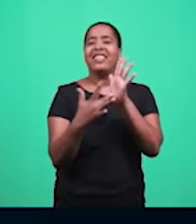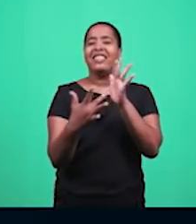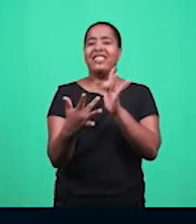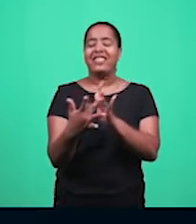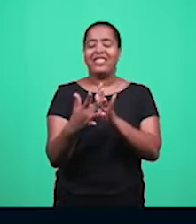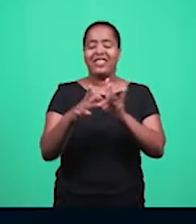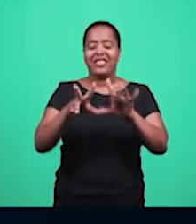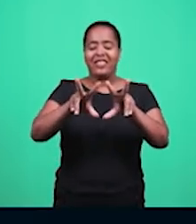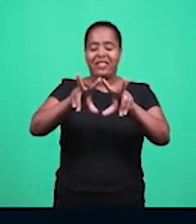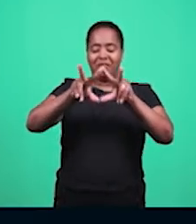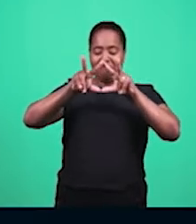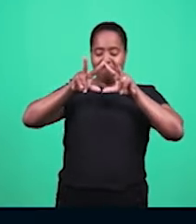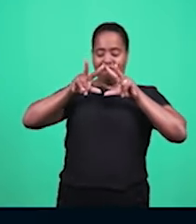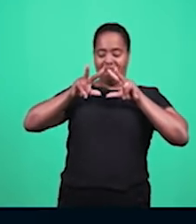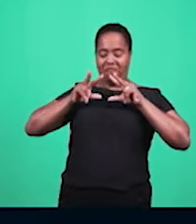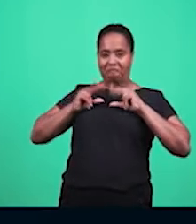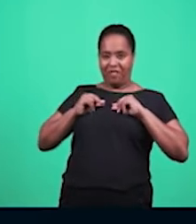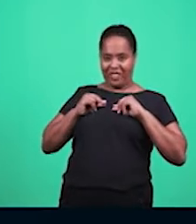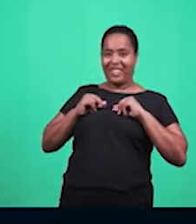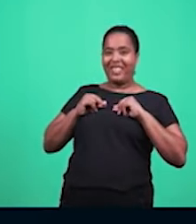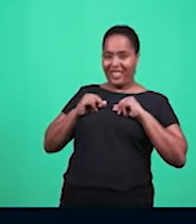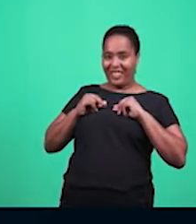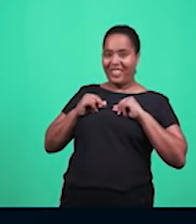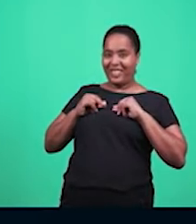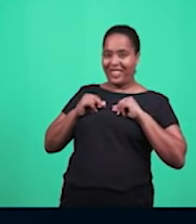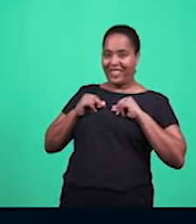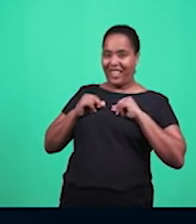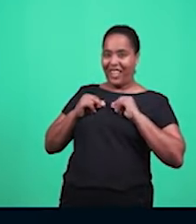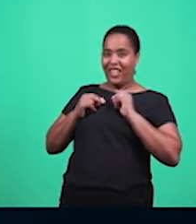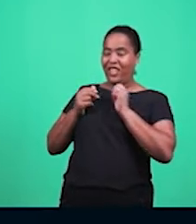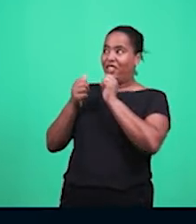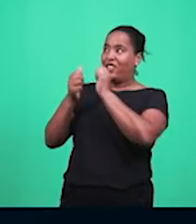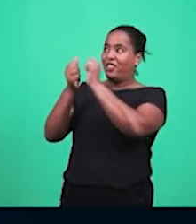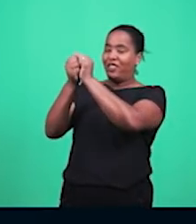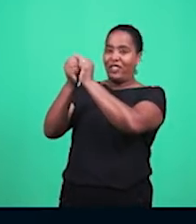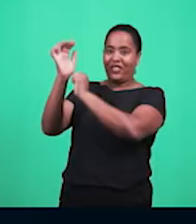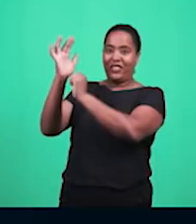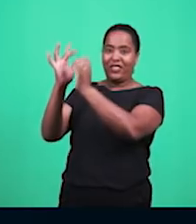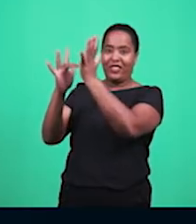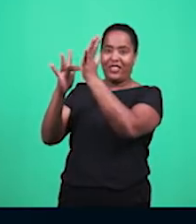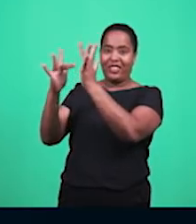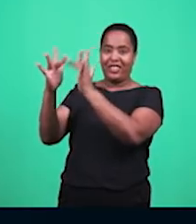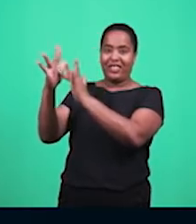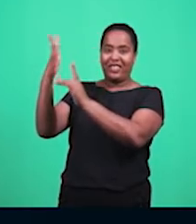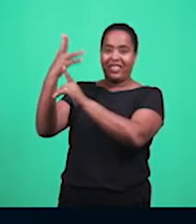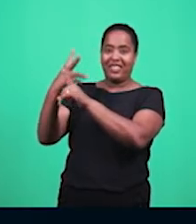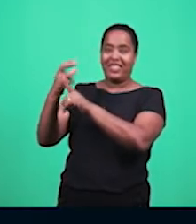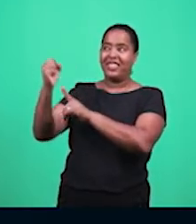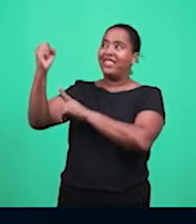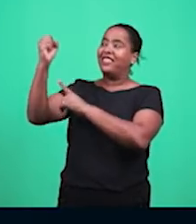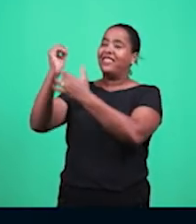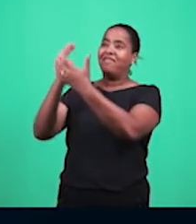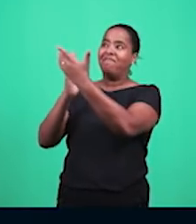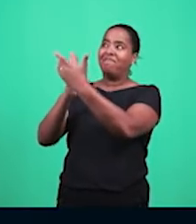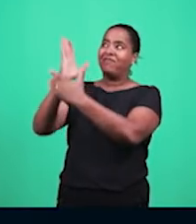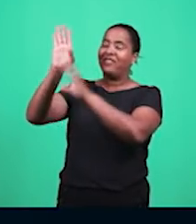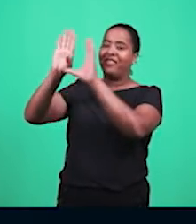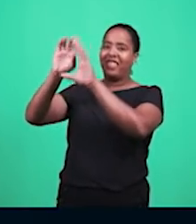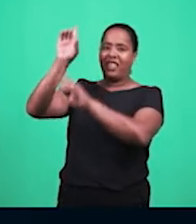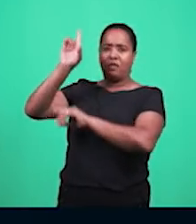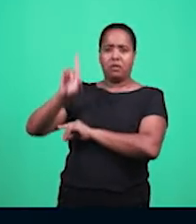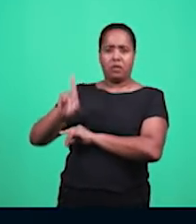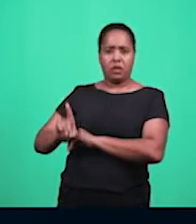herederos y coherederos con cristo qué cosa maravillosa qué privilegio pero dice así a los